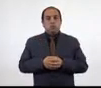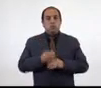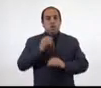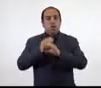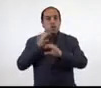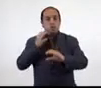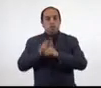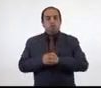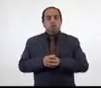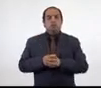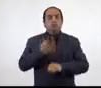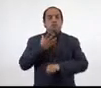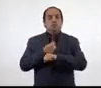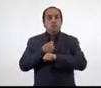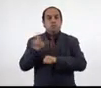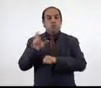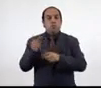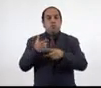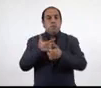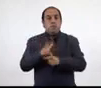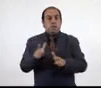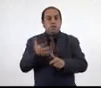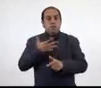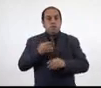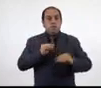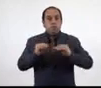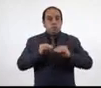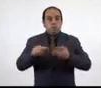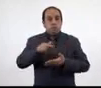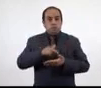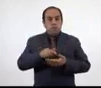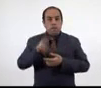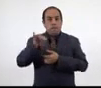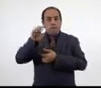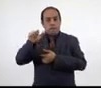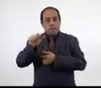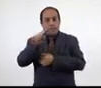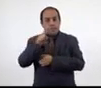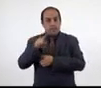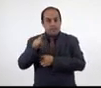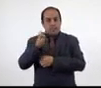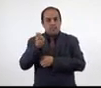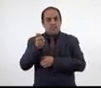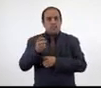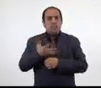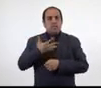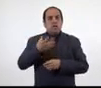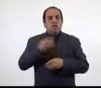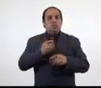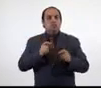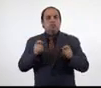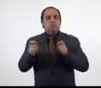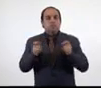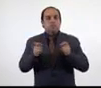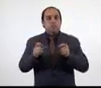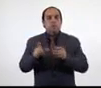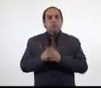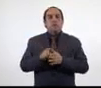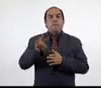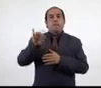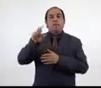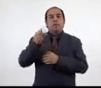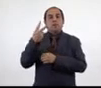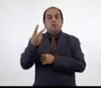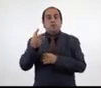ellos nos liberen, los tenemos que mover a la vía Z, que es una vía de maniobras, entre la vía 2 y la vía 1,